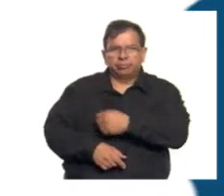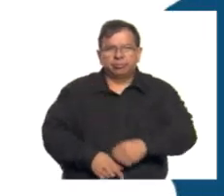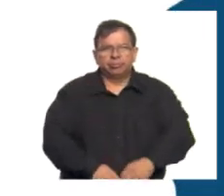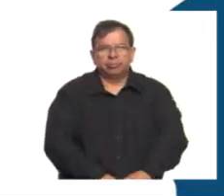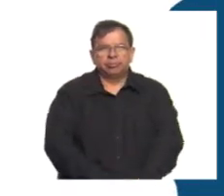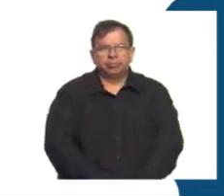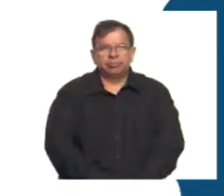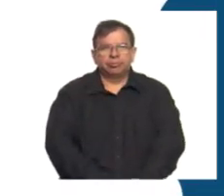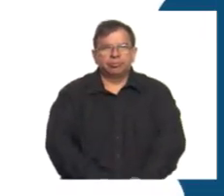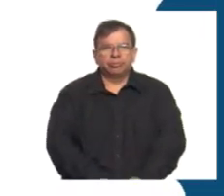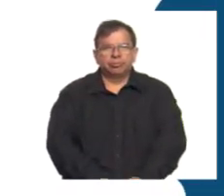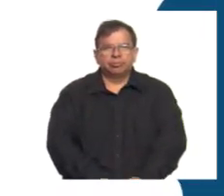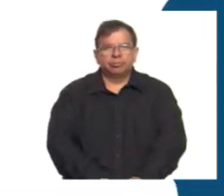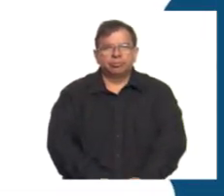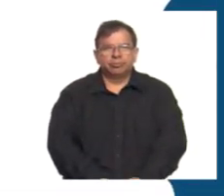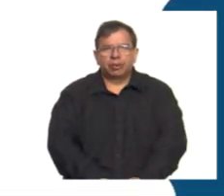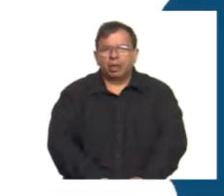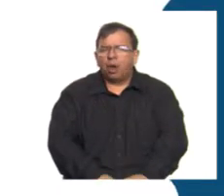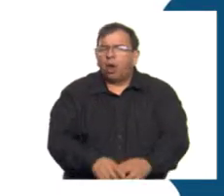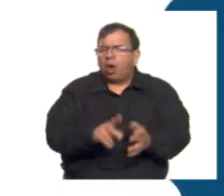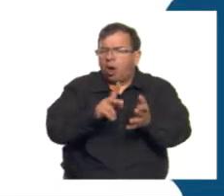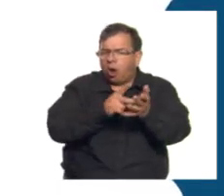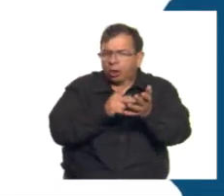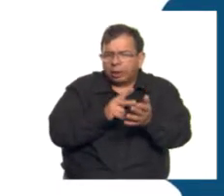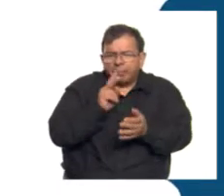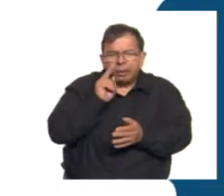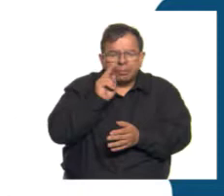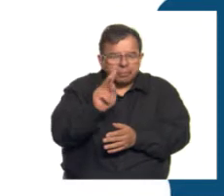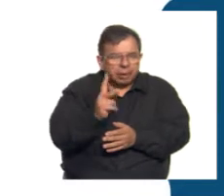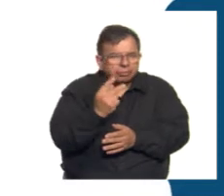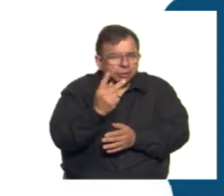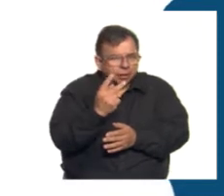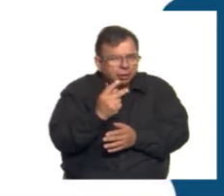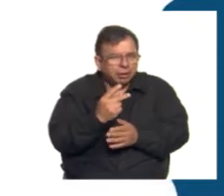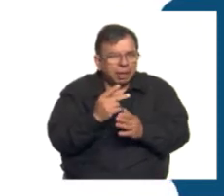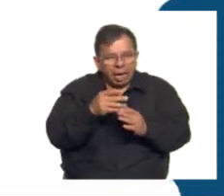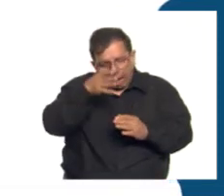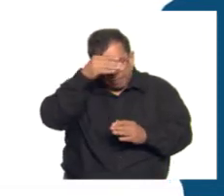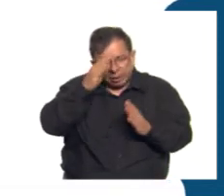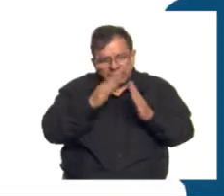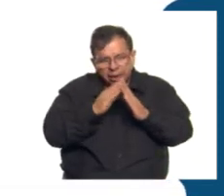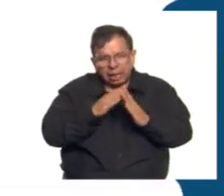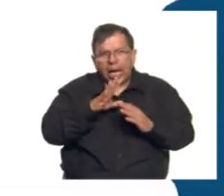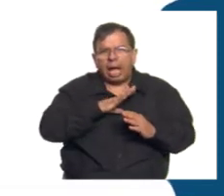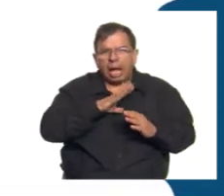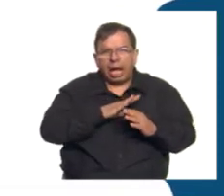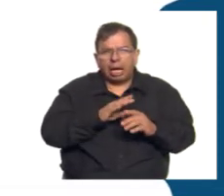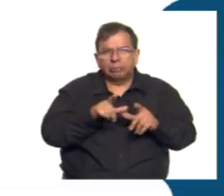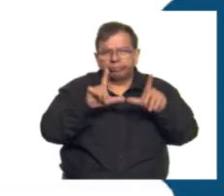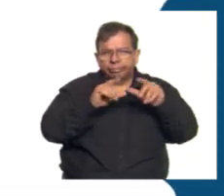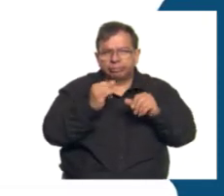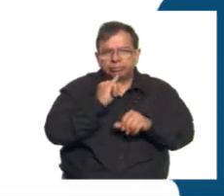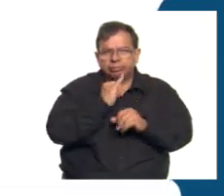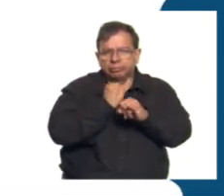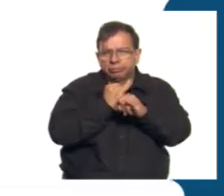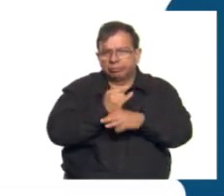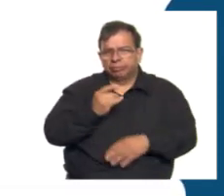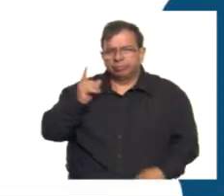conalitech.sep.gov.mx. Si quieres volver a ver los programas de Aprende en Casa, los puedes encontrar en la siguiente liga: